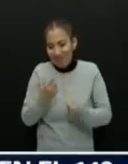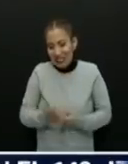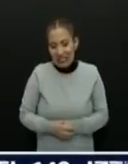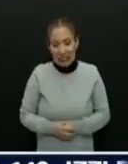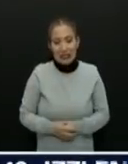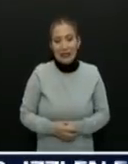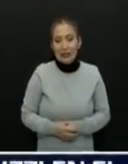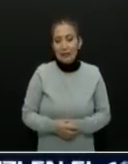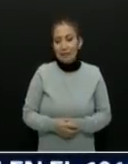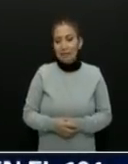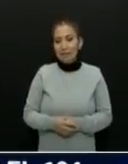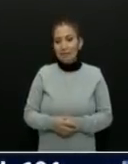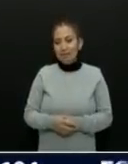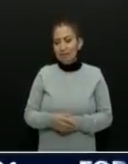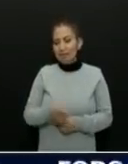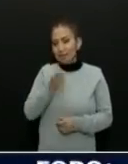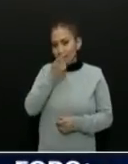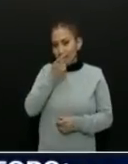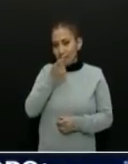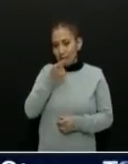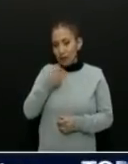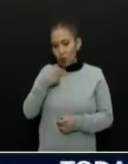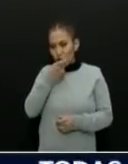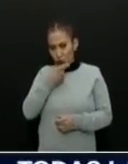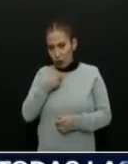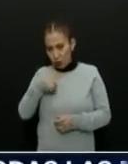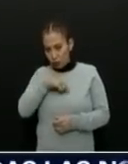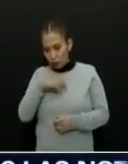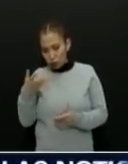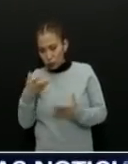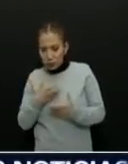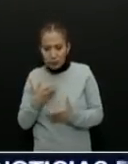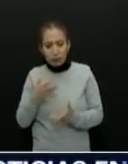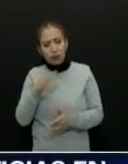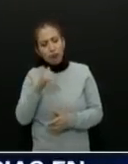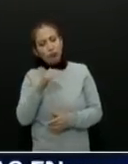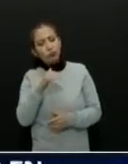y nos dicen que